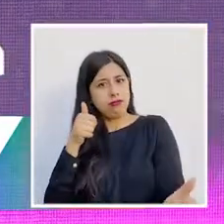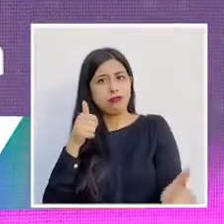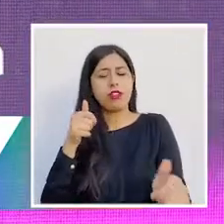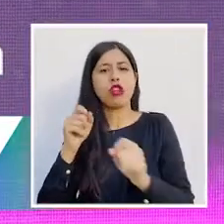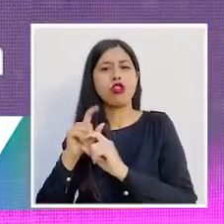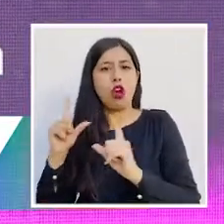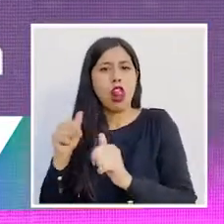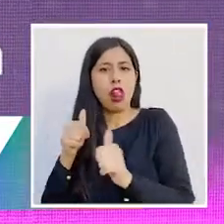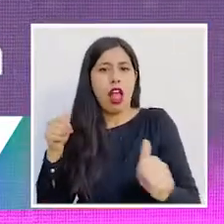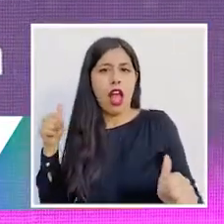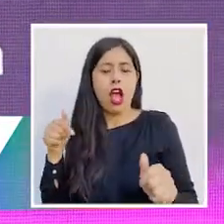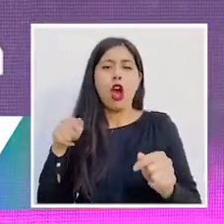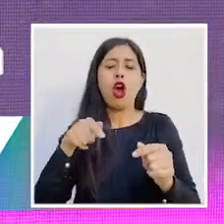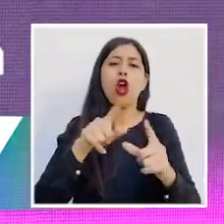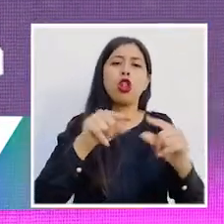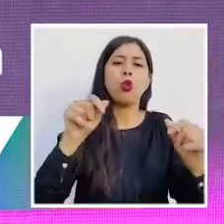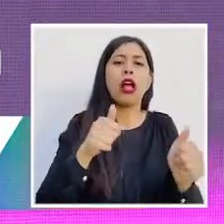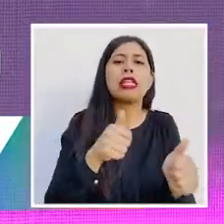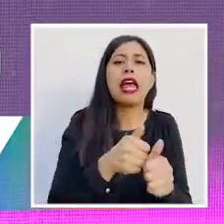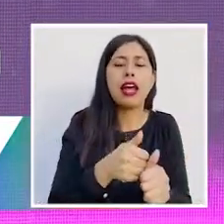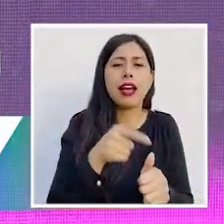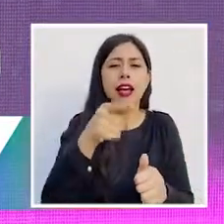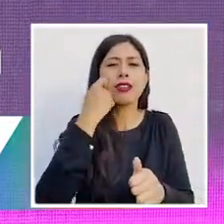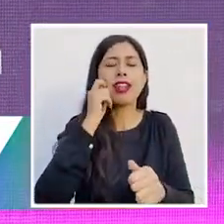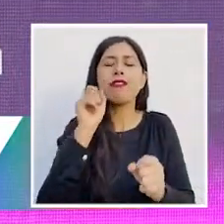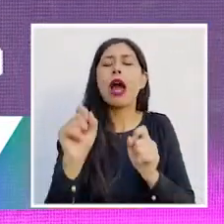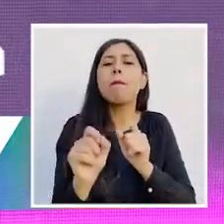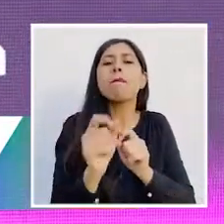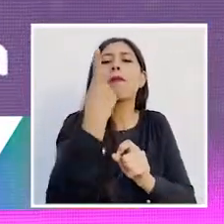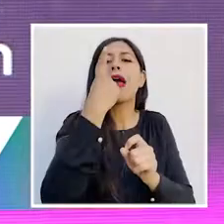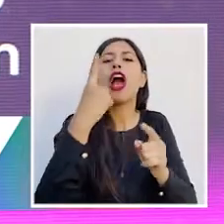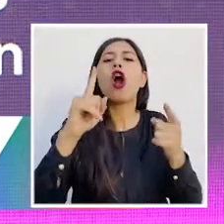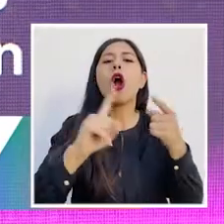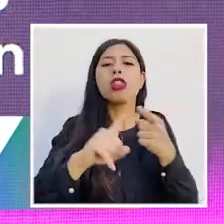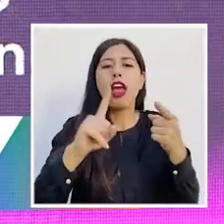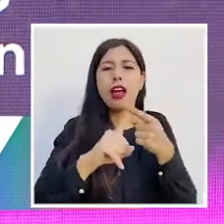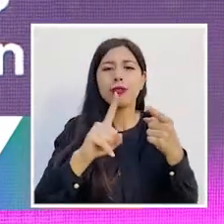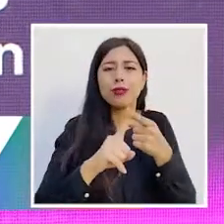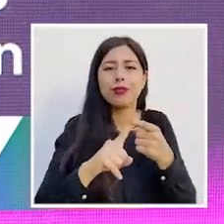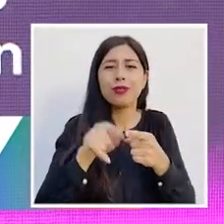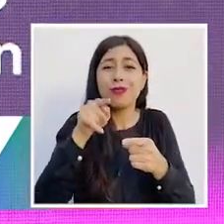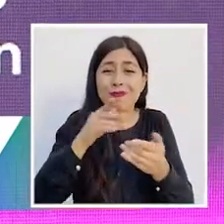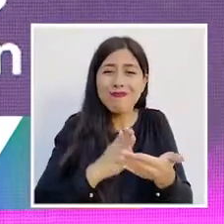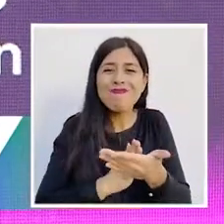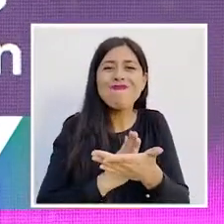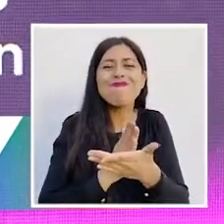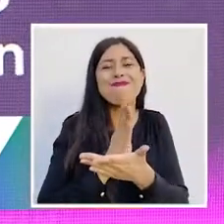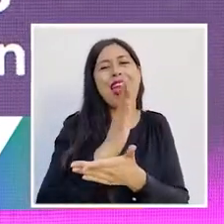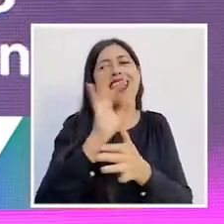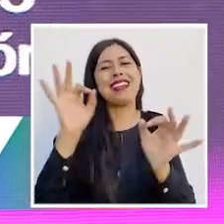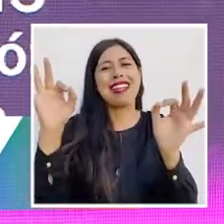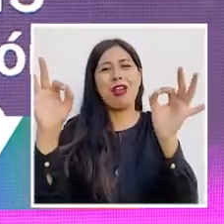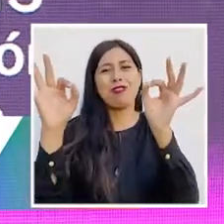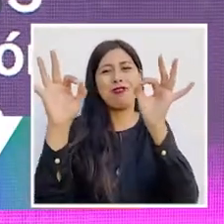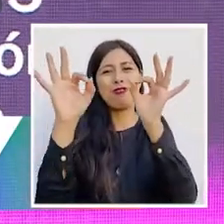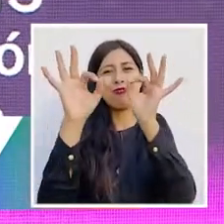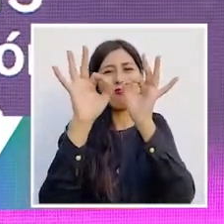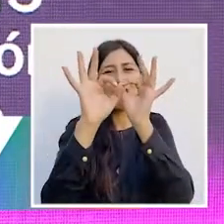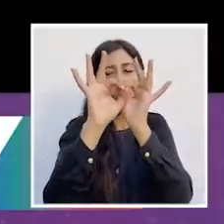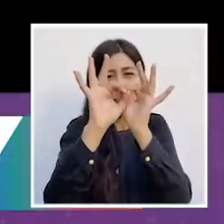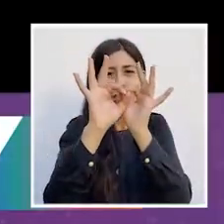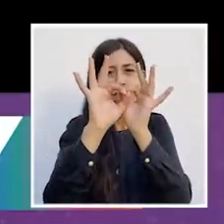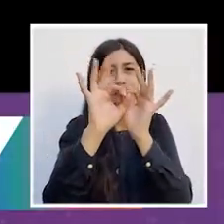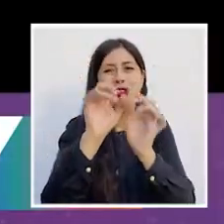La luna está más cerca, el Sol está más lejos. Eso se denomina primer contacto. Y ese es el momento en que comienza el eclipse